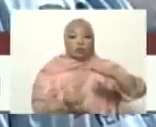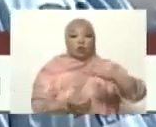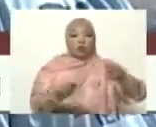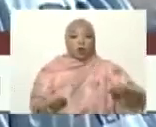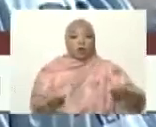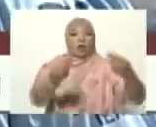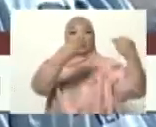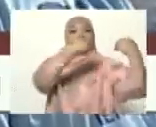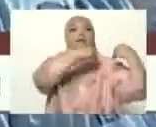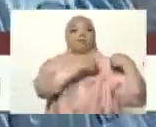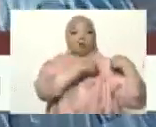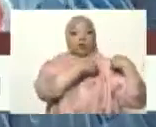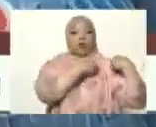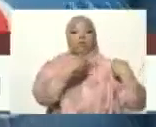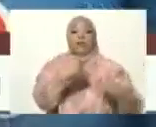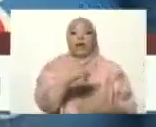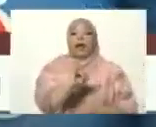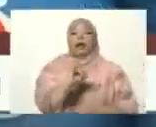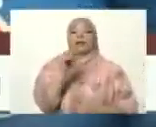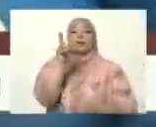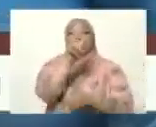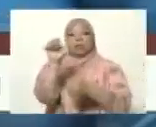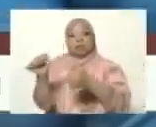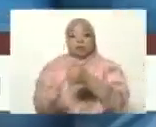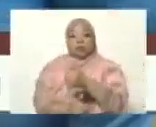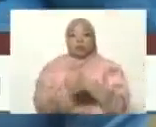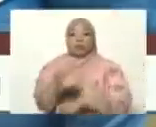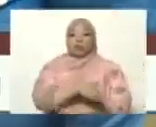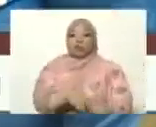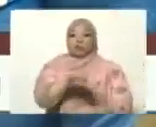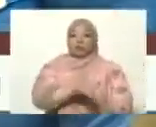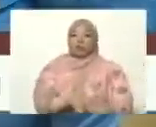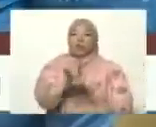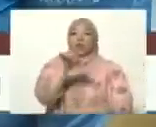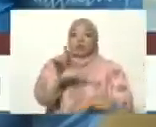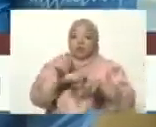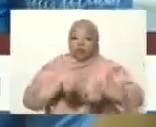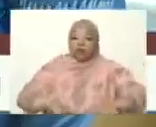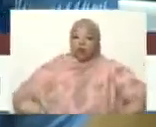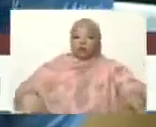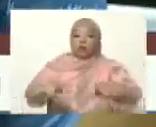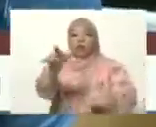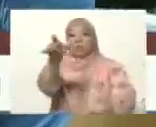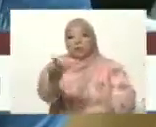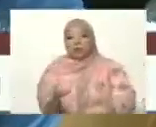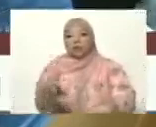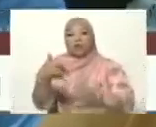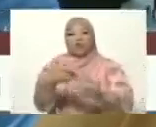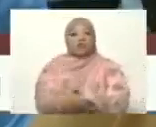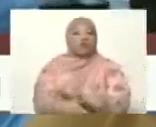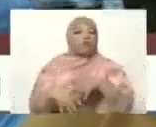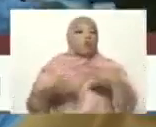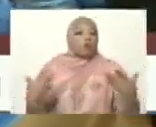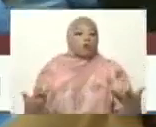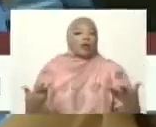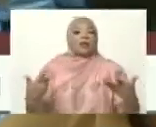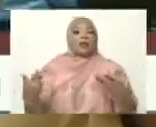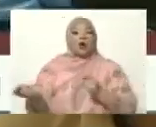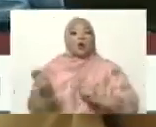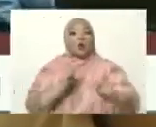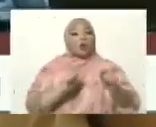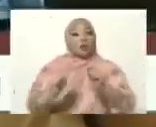allí. Y está la vicepresidencia también del Socialismo Social y Territorial para todo lo que tiene que ver con la coordinación